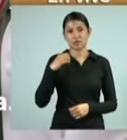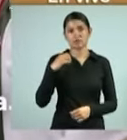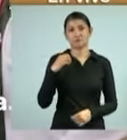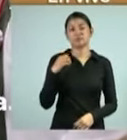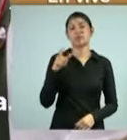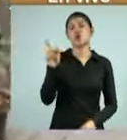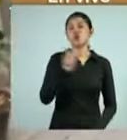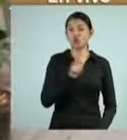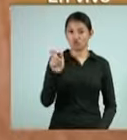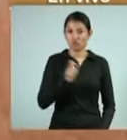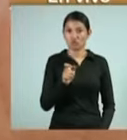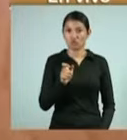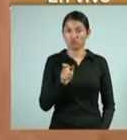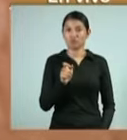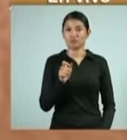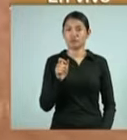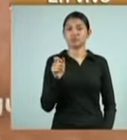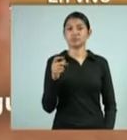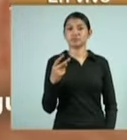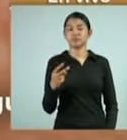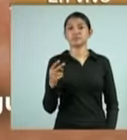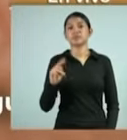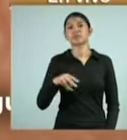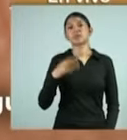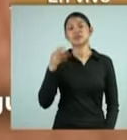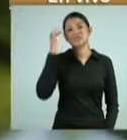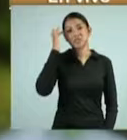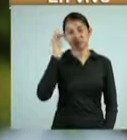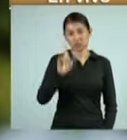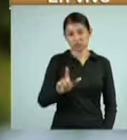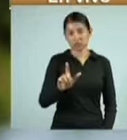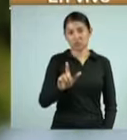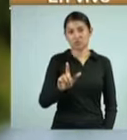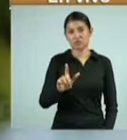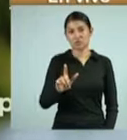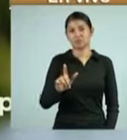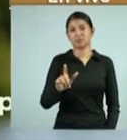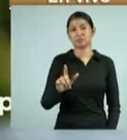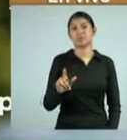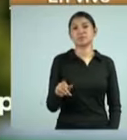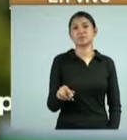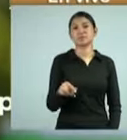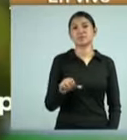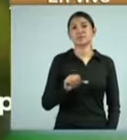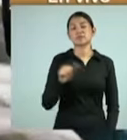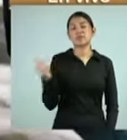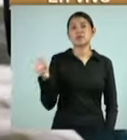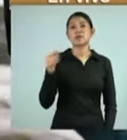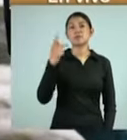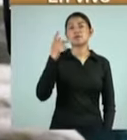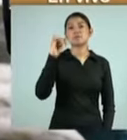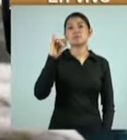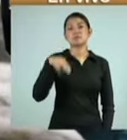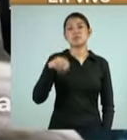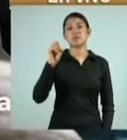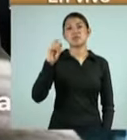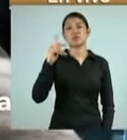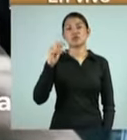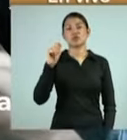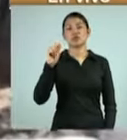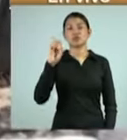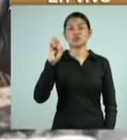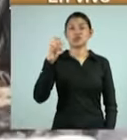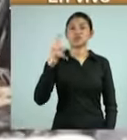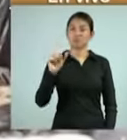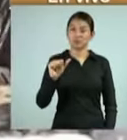Cruz Jojocotlán, Santa Lucía del Camino y Pinotepa Nacional.